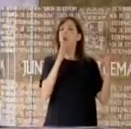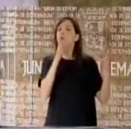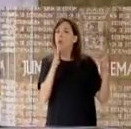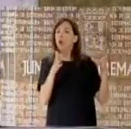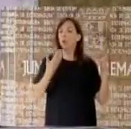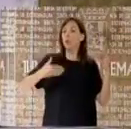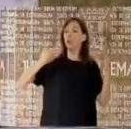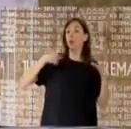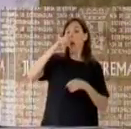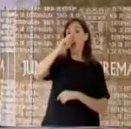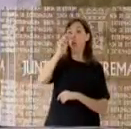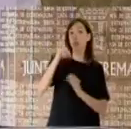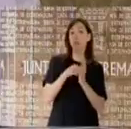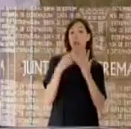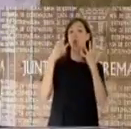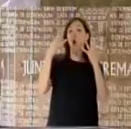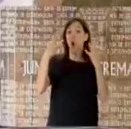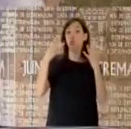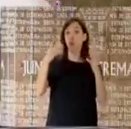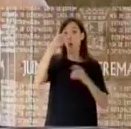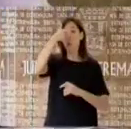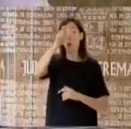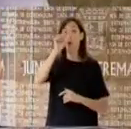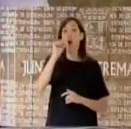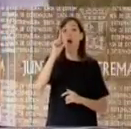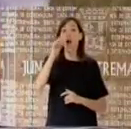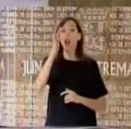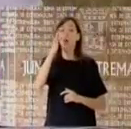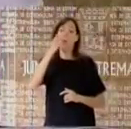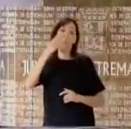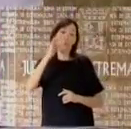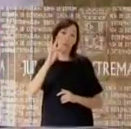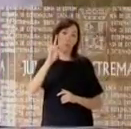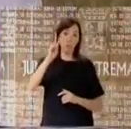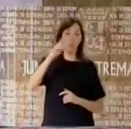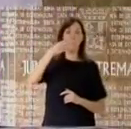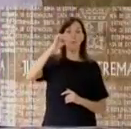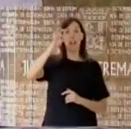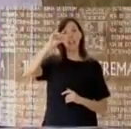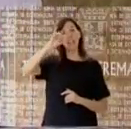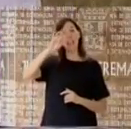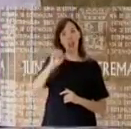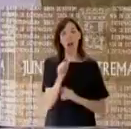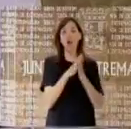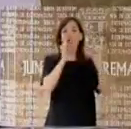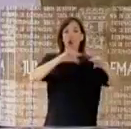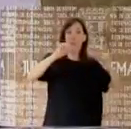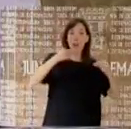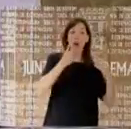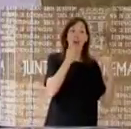en el año 2008 en Albufeira. Cuando llegamos, ¿qué nos encontramos de este proyecto? Nada. No